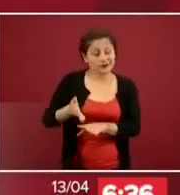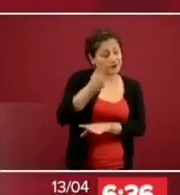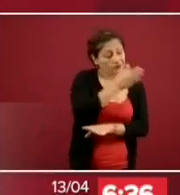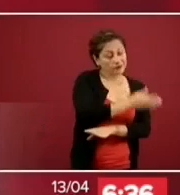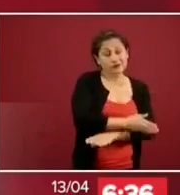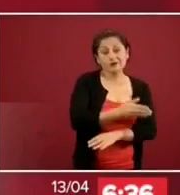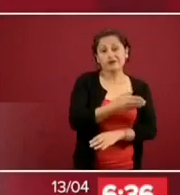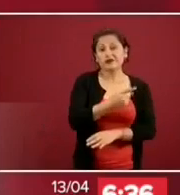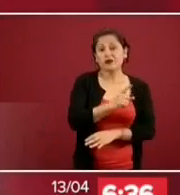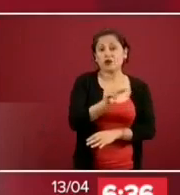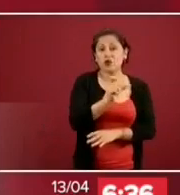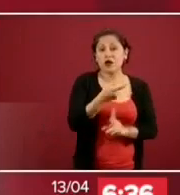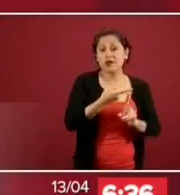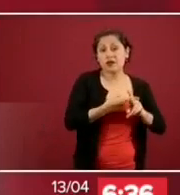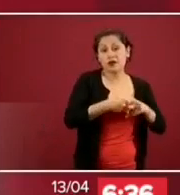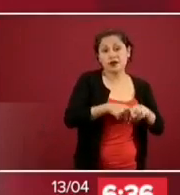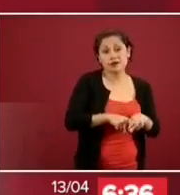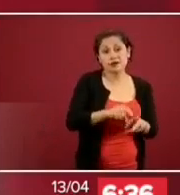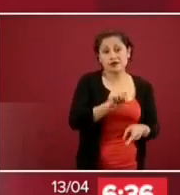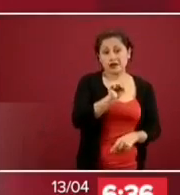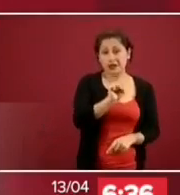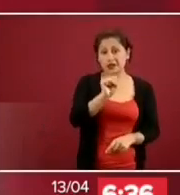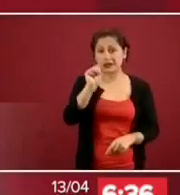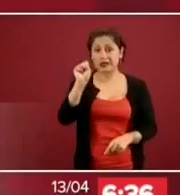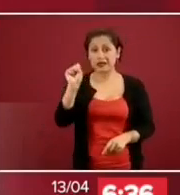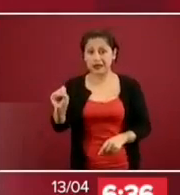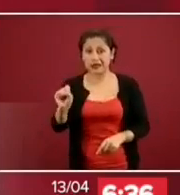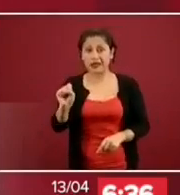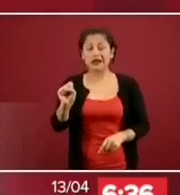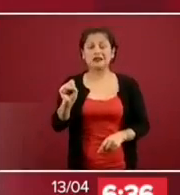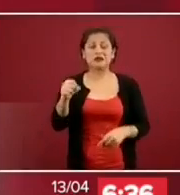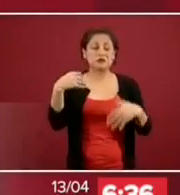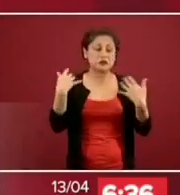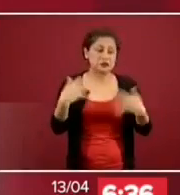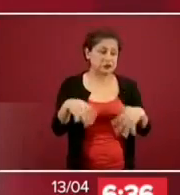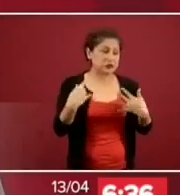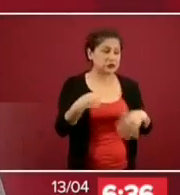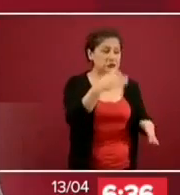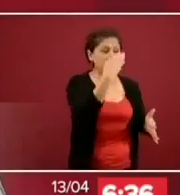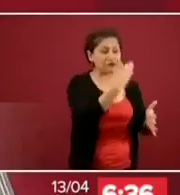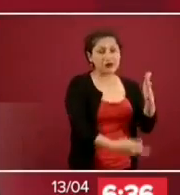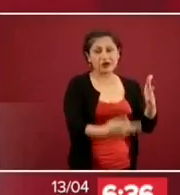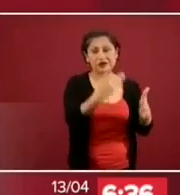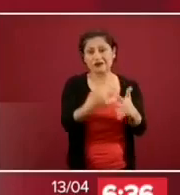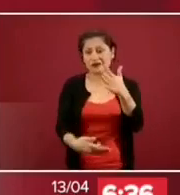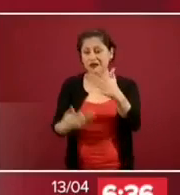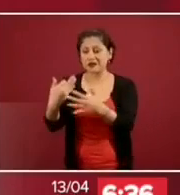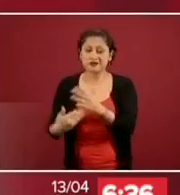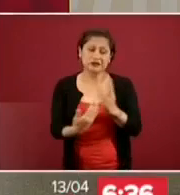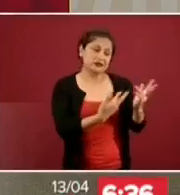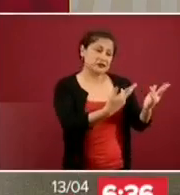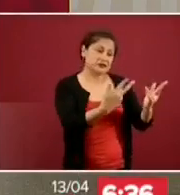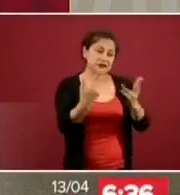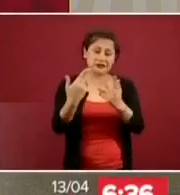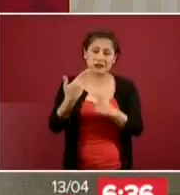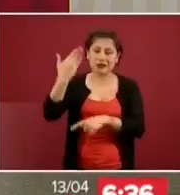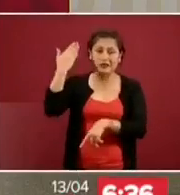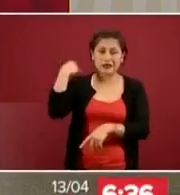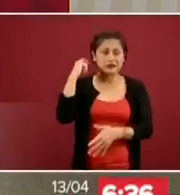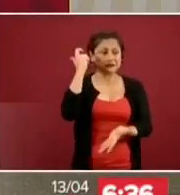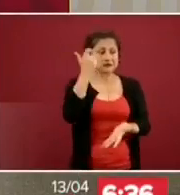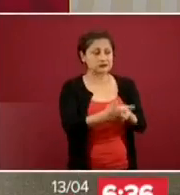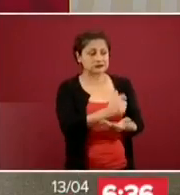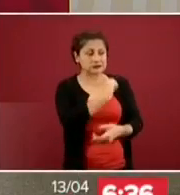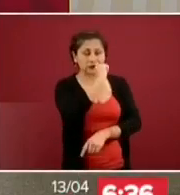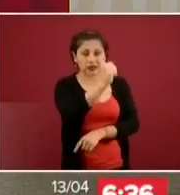un sistema nacional de salud muy deteriorado con años décadas de falta de inversión falta de desarrollo escasez de